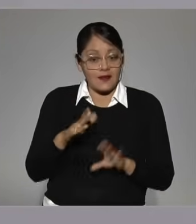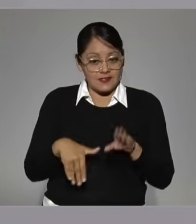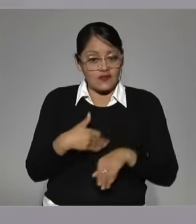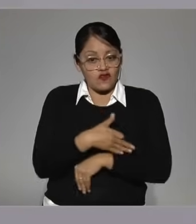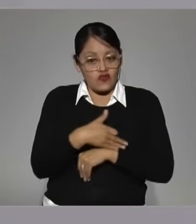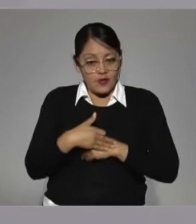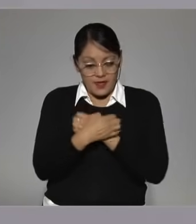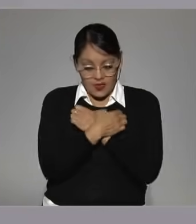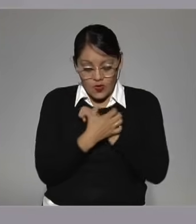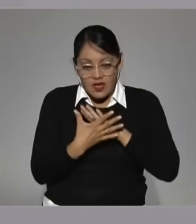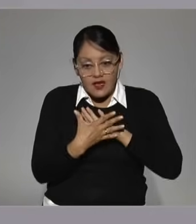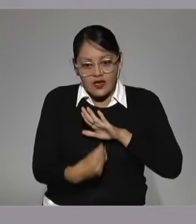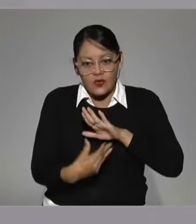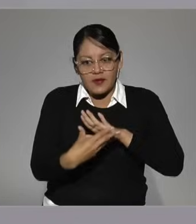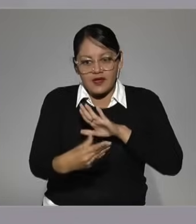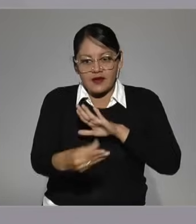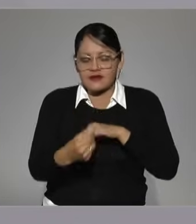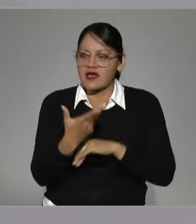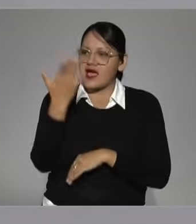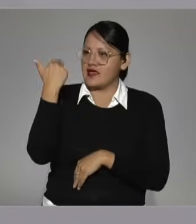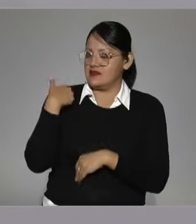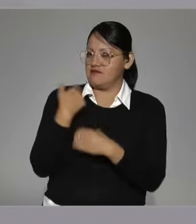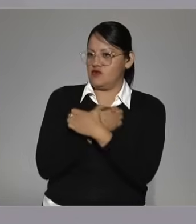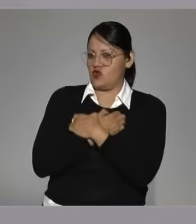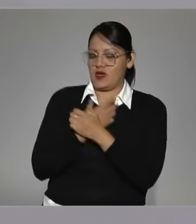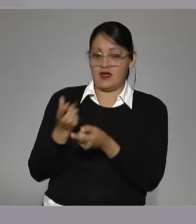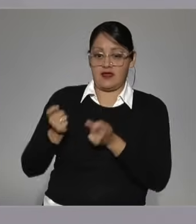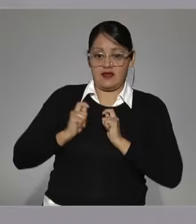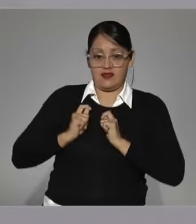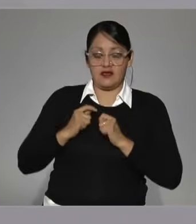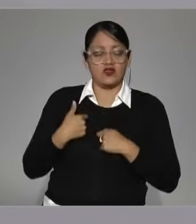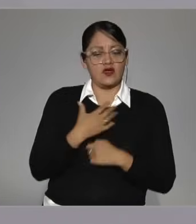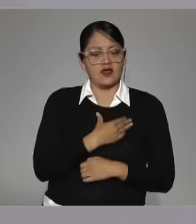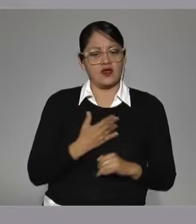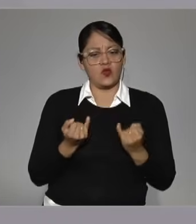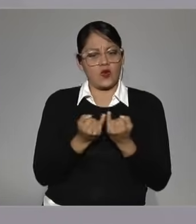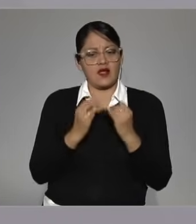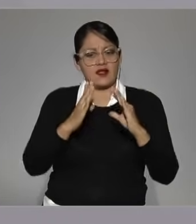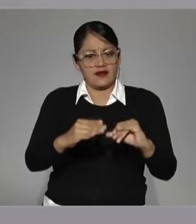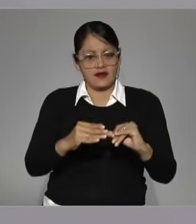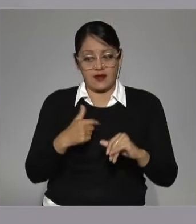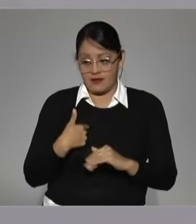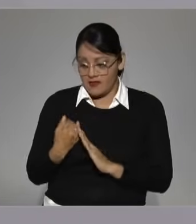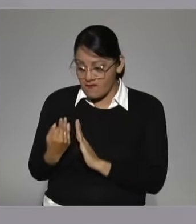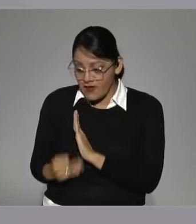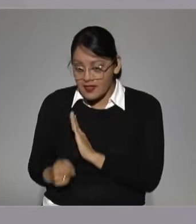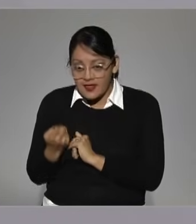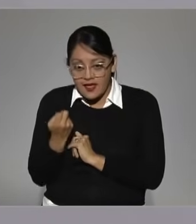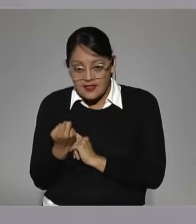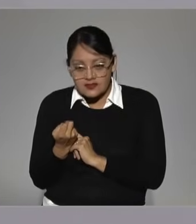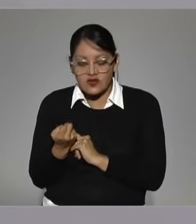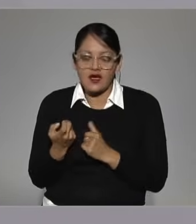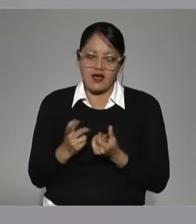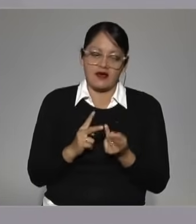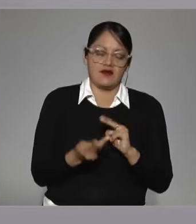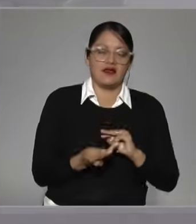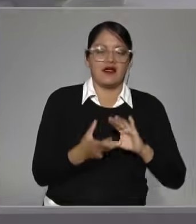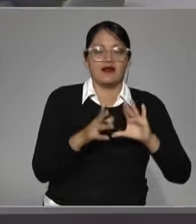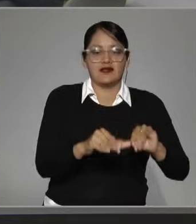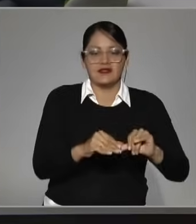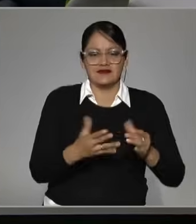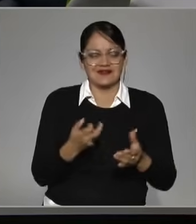de educación, ¿no? A mí me educaron de esta manera, yo voy a educar hacia mi hijo. Porque a mí me hizo falta esto, ahora yo se lo voy a dar y bueno,